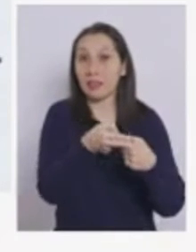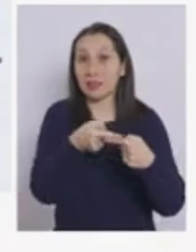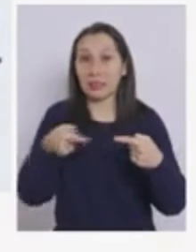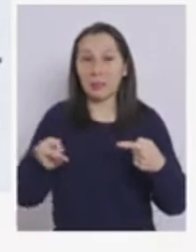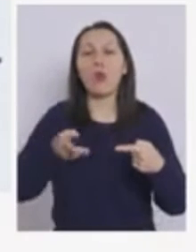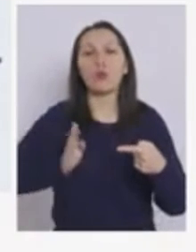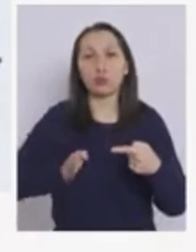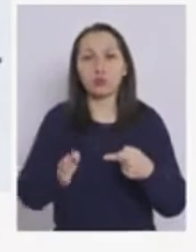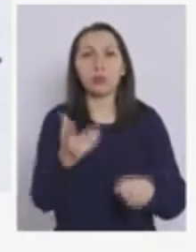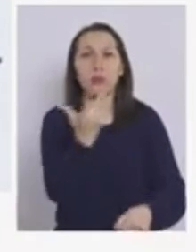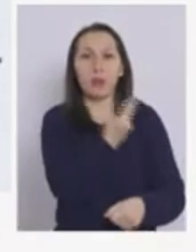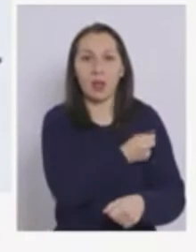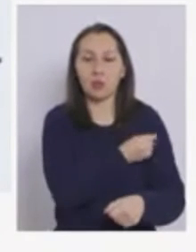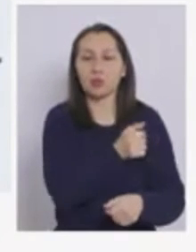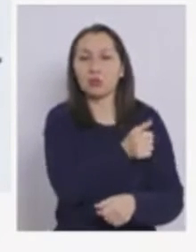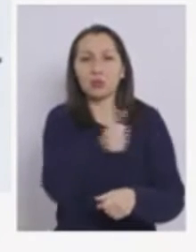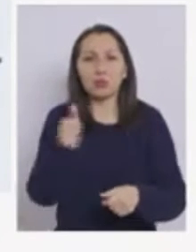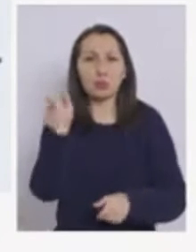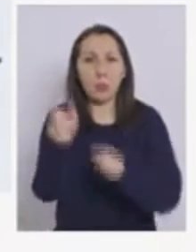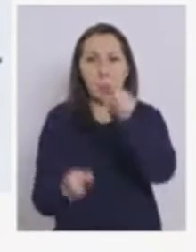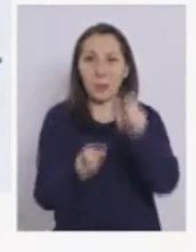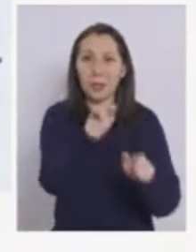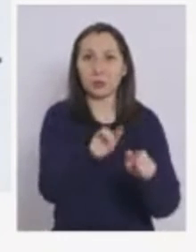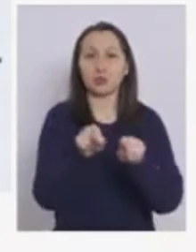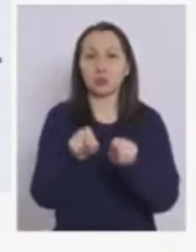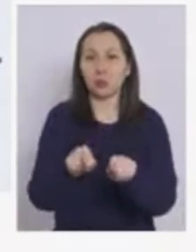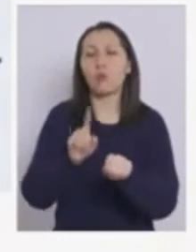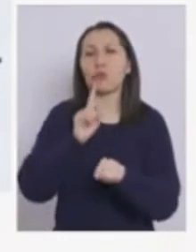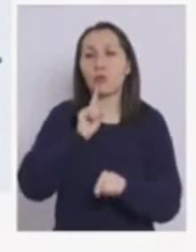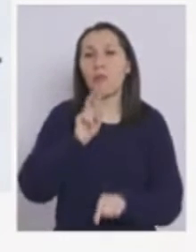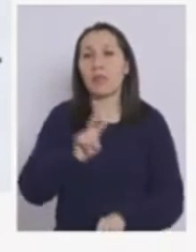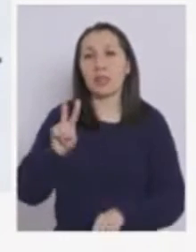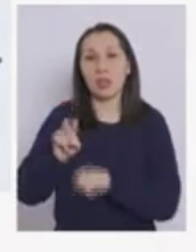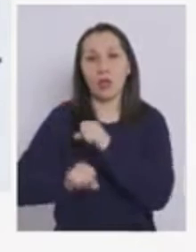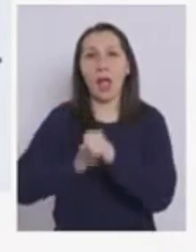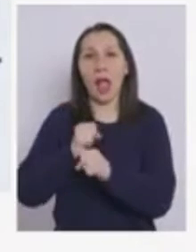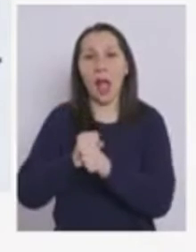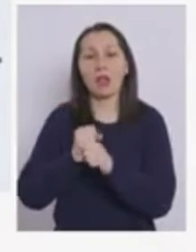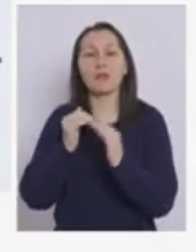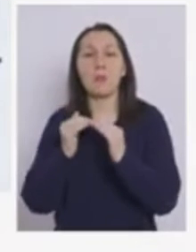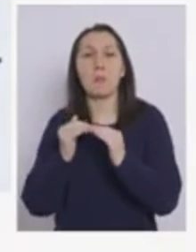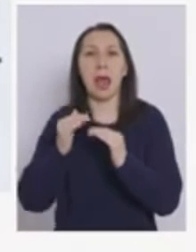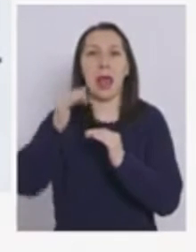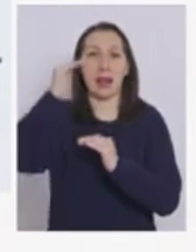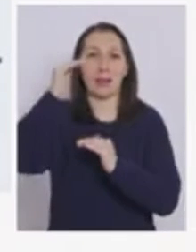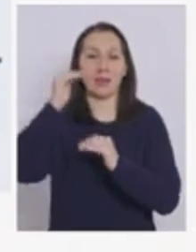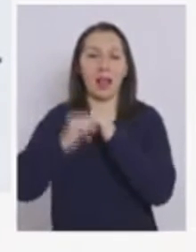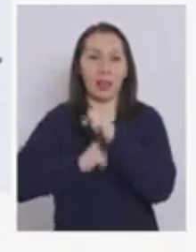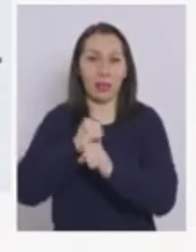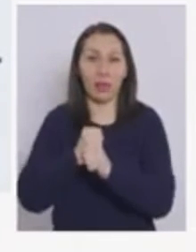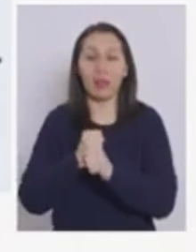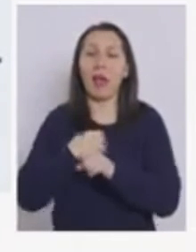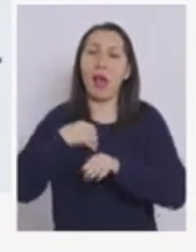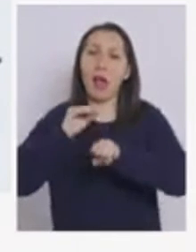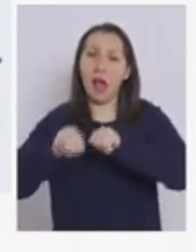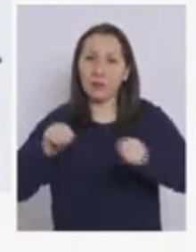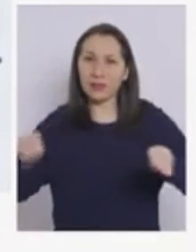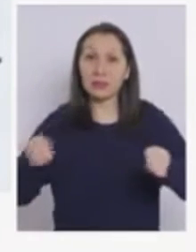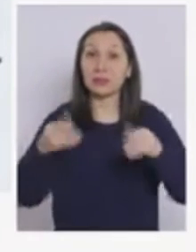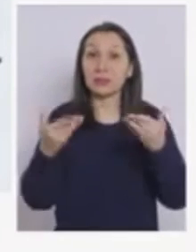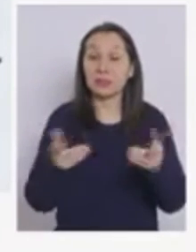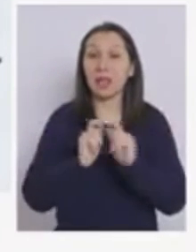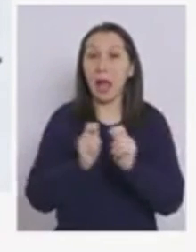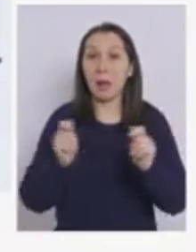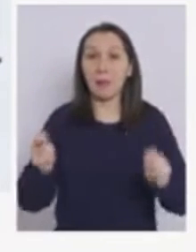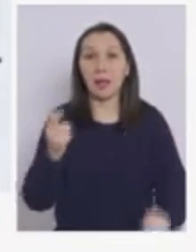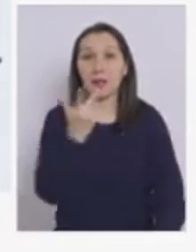vamos a seguir vacunando a todas aquellas personas que tienen 22 años y más. Y por lo tanto, el llamado y con esta